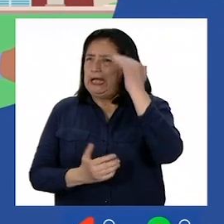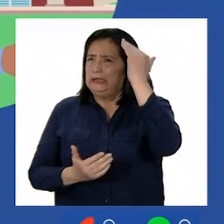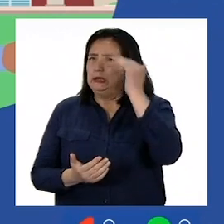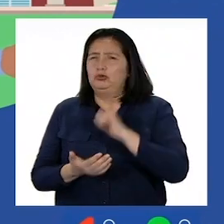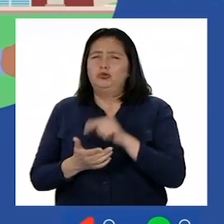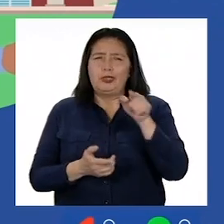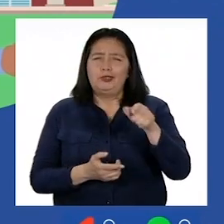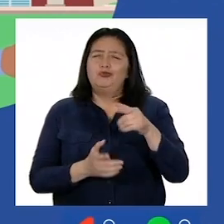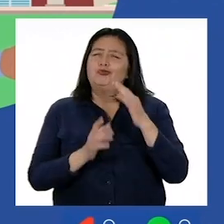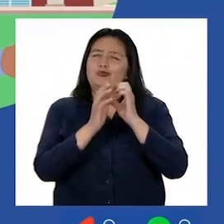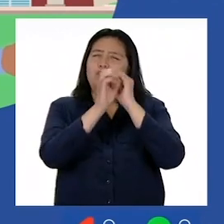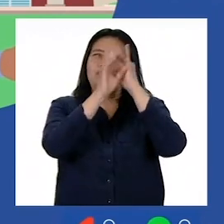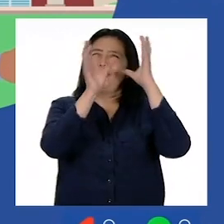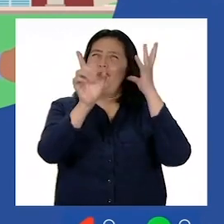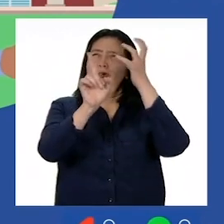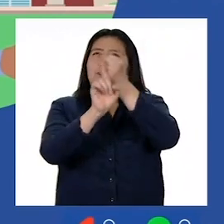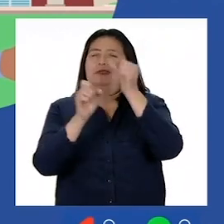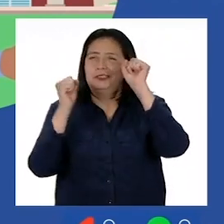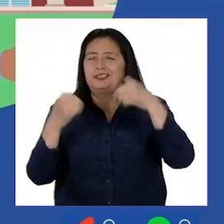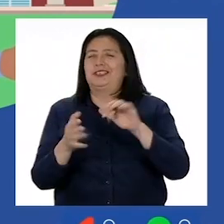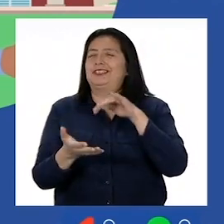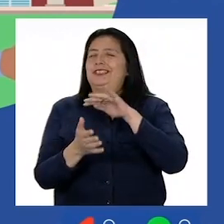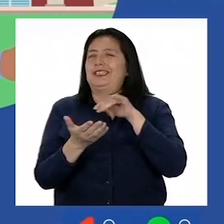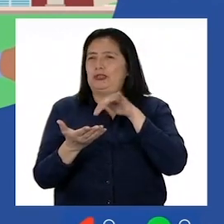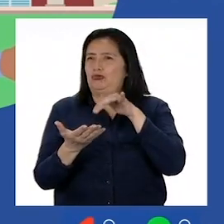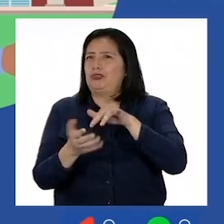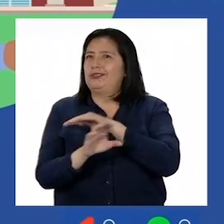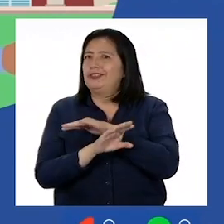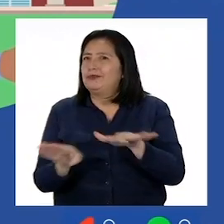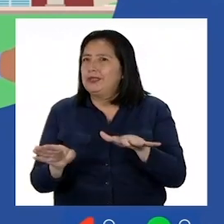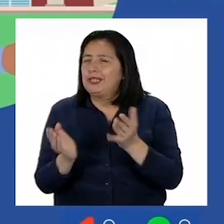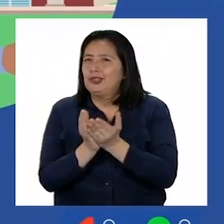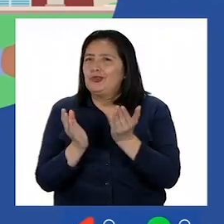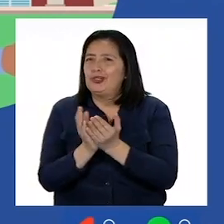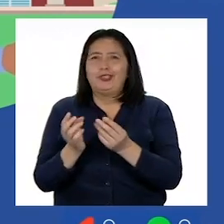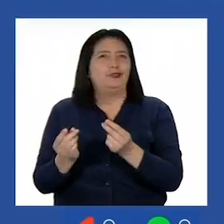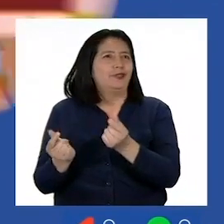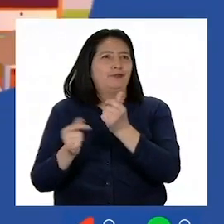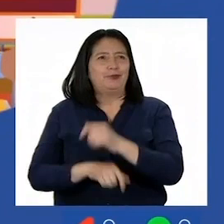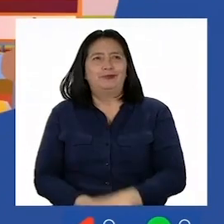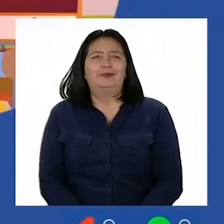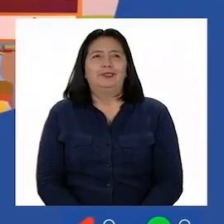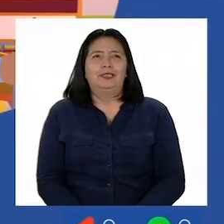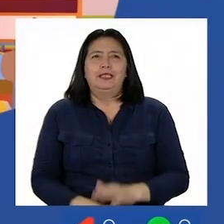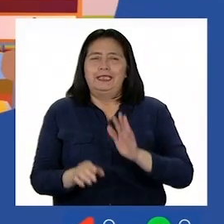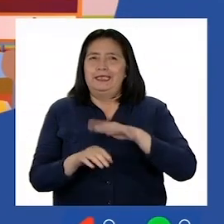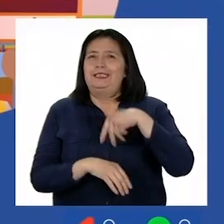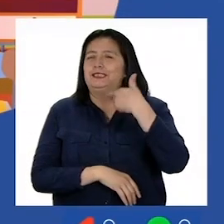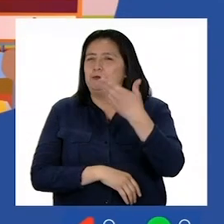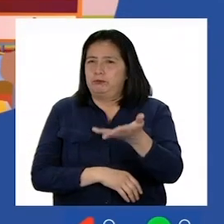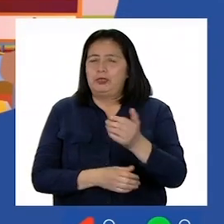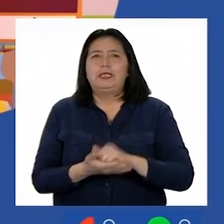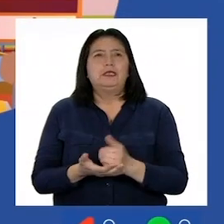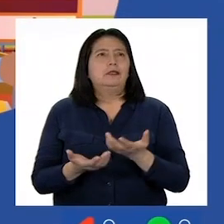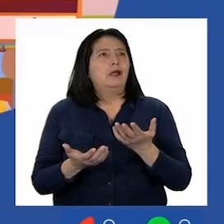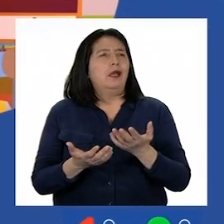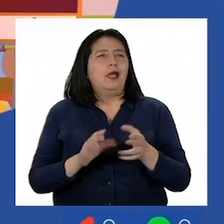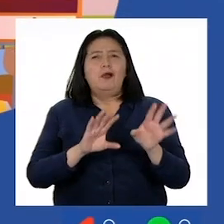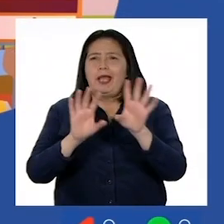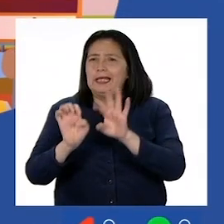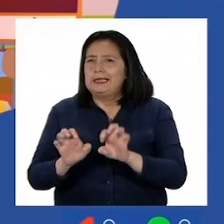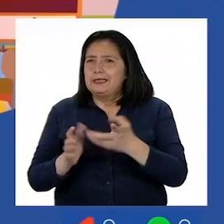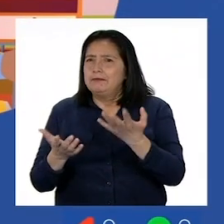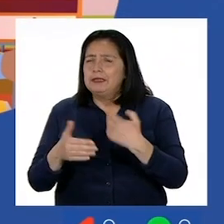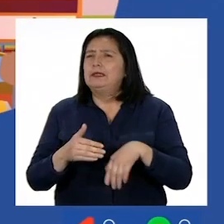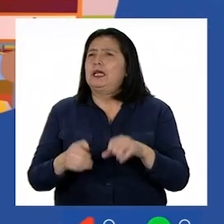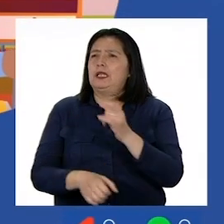Su sueño es acabar el colegio pronto y luego postular a